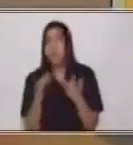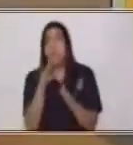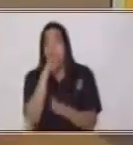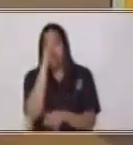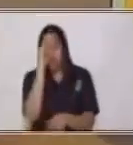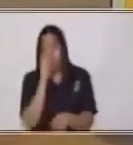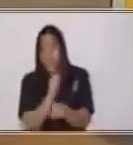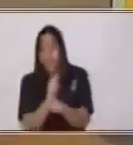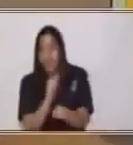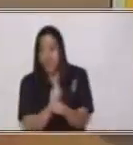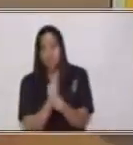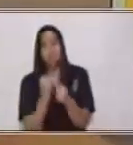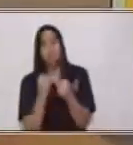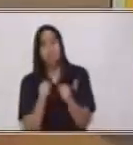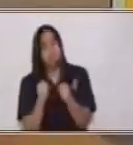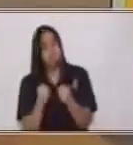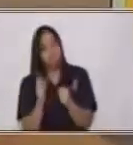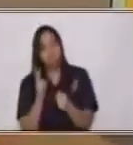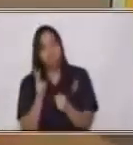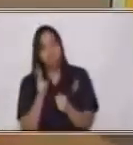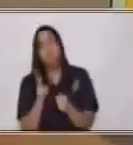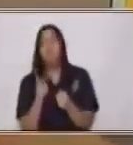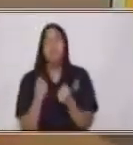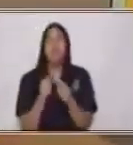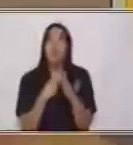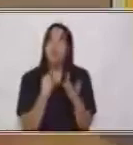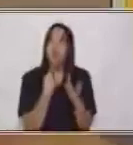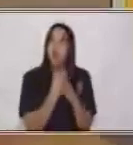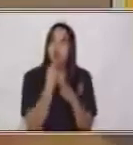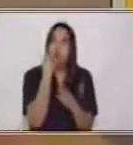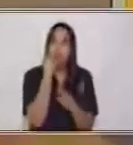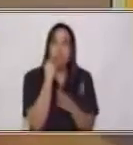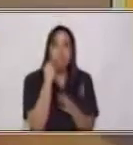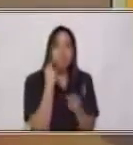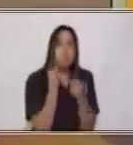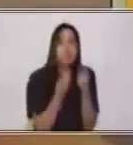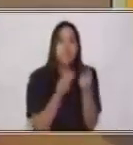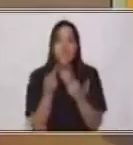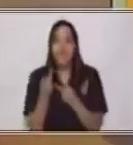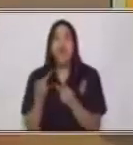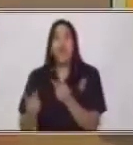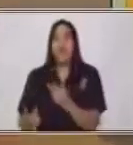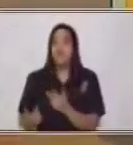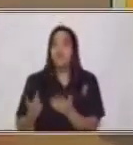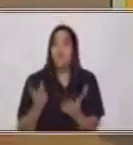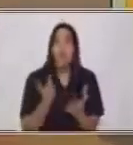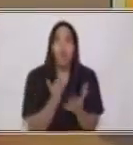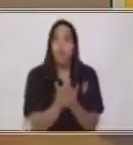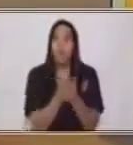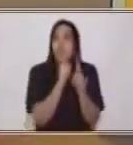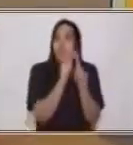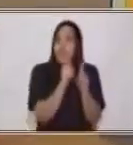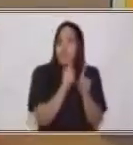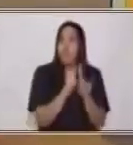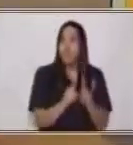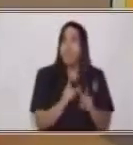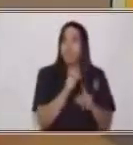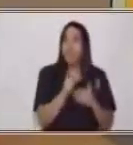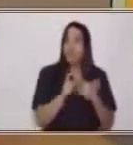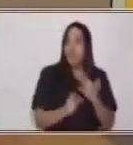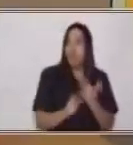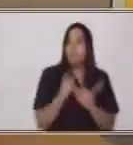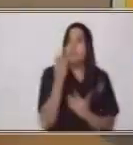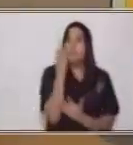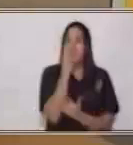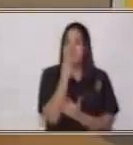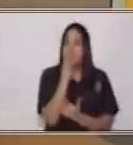que realmente hacemos siempre cuando vamos a la tienda. Compramos algunas cosas y entonces hacemos, la señora nos hace